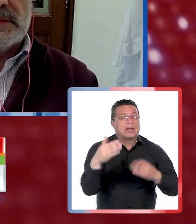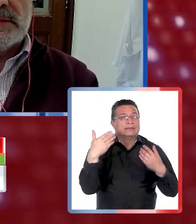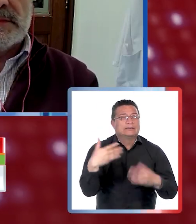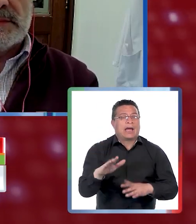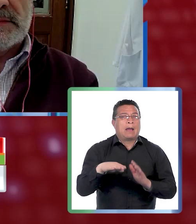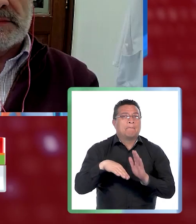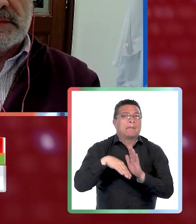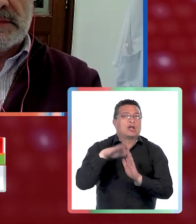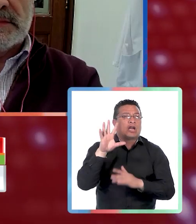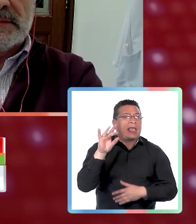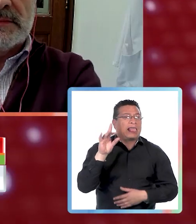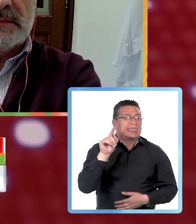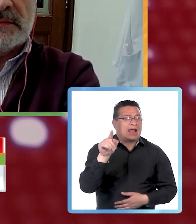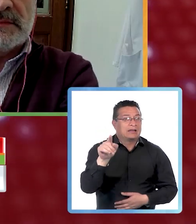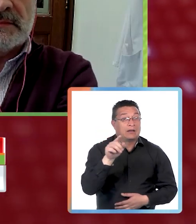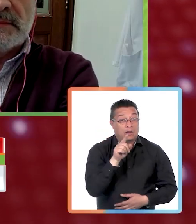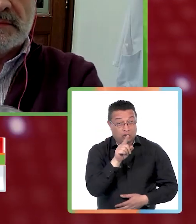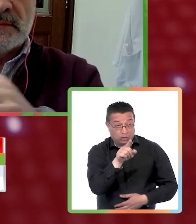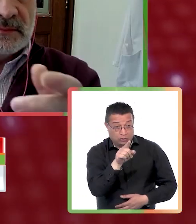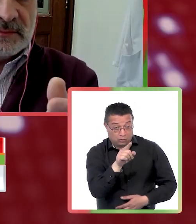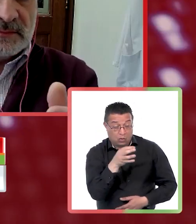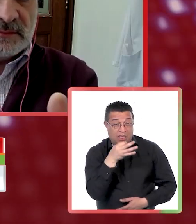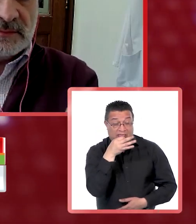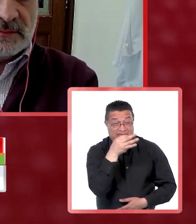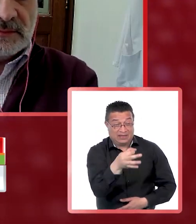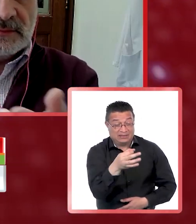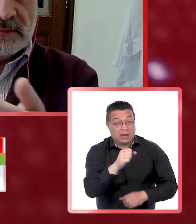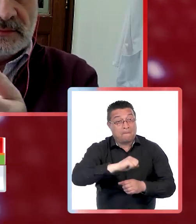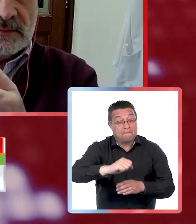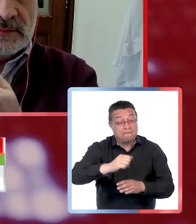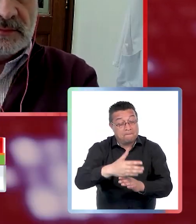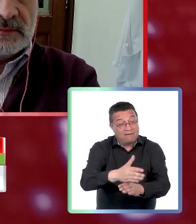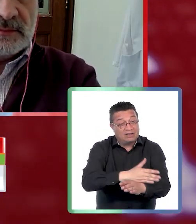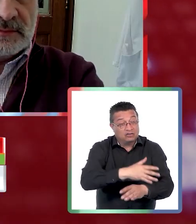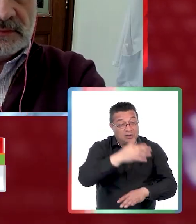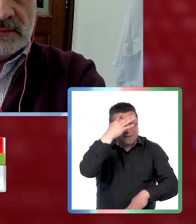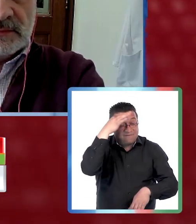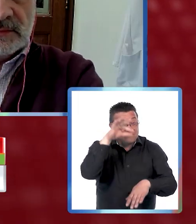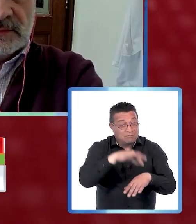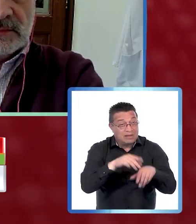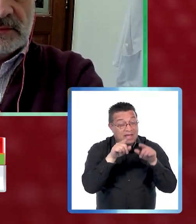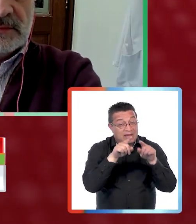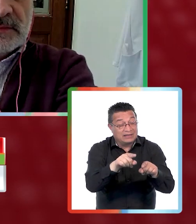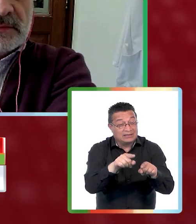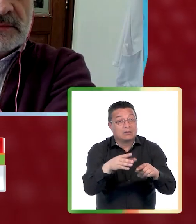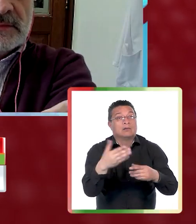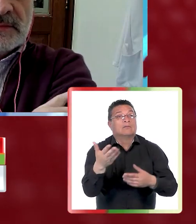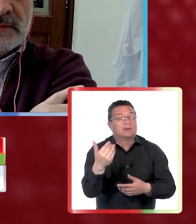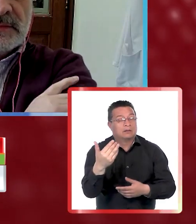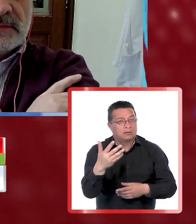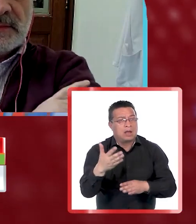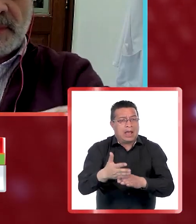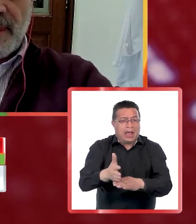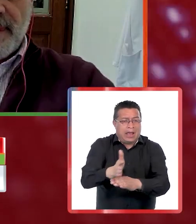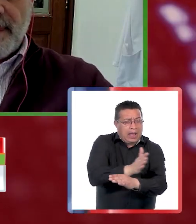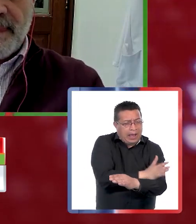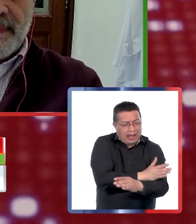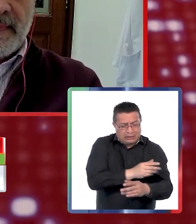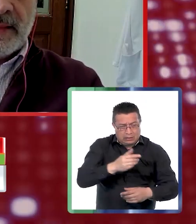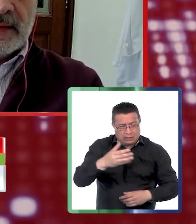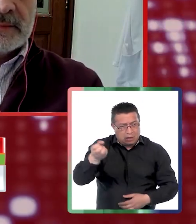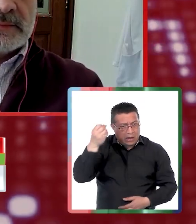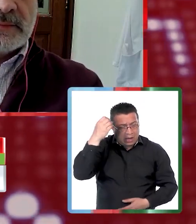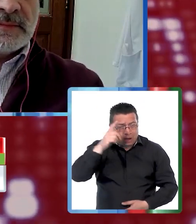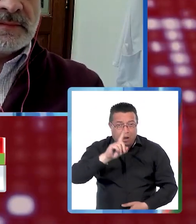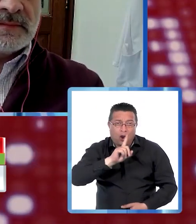que ya es mayor de edad y usted recalca sobre todo que la prevención de una enfermedad de este tipo viene básicamente desde